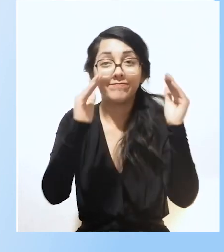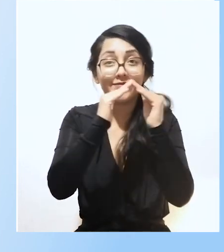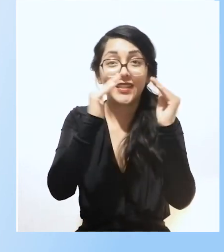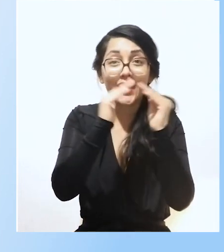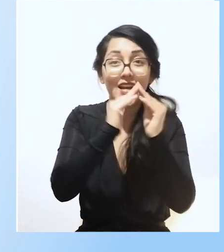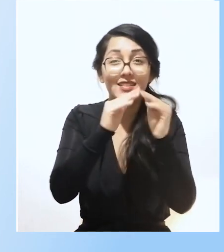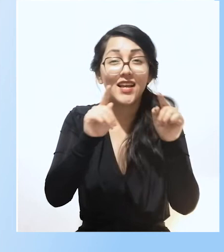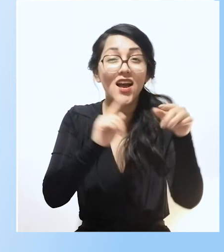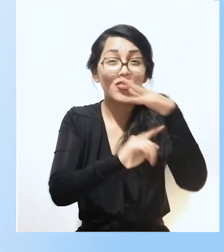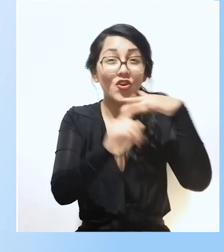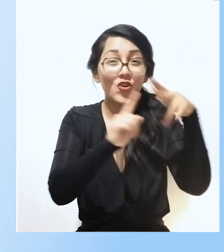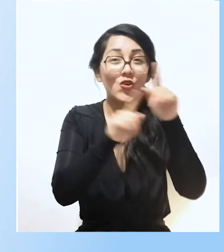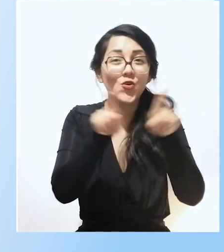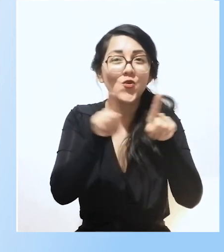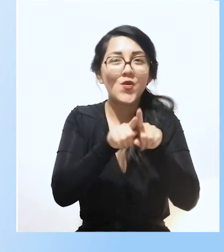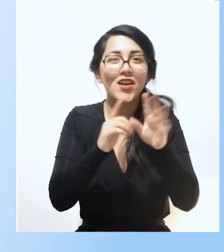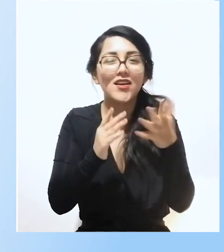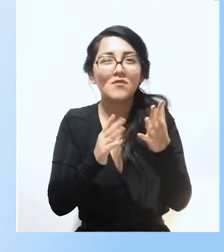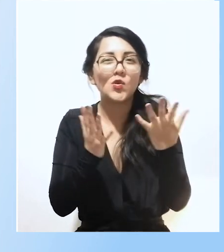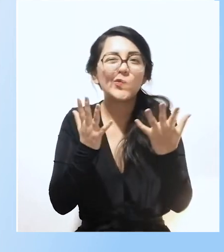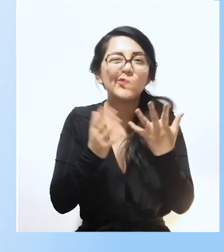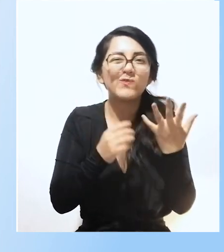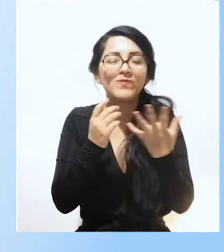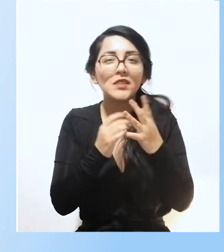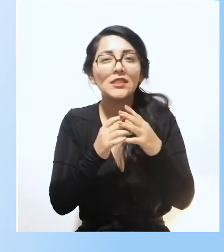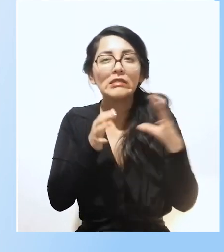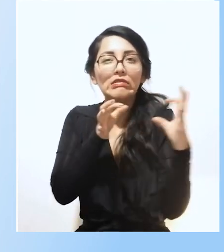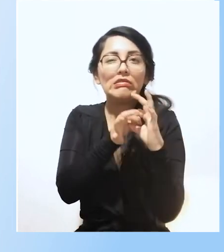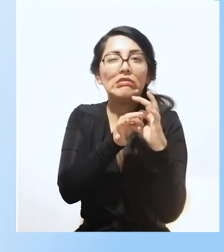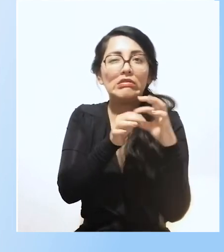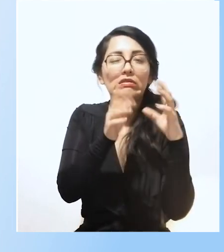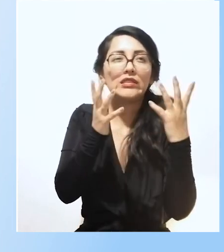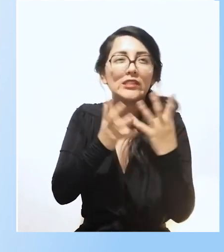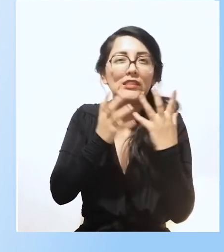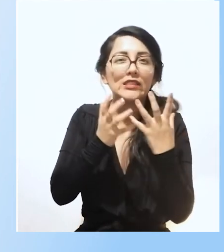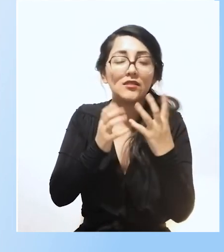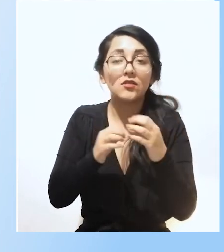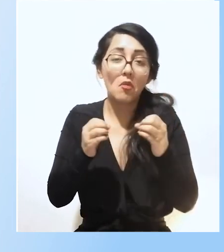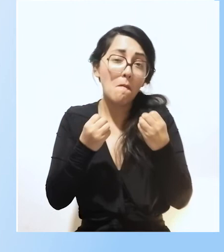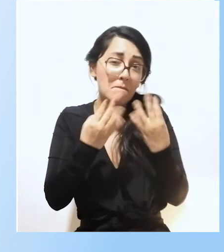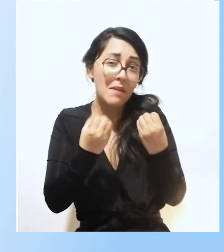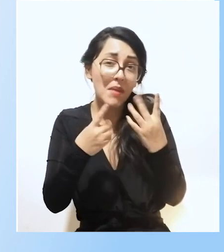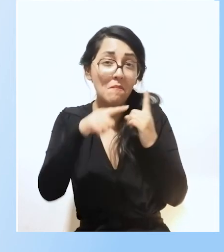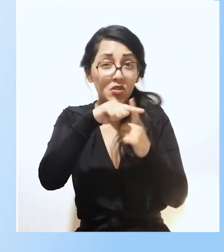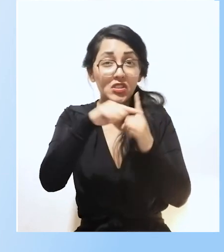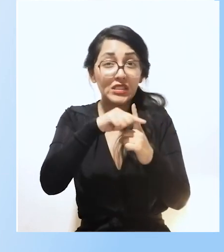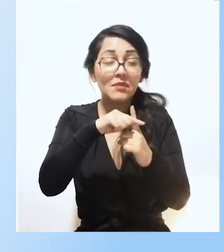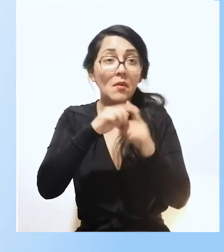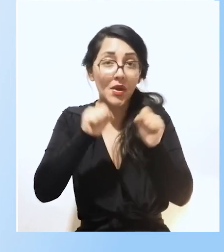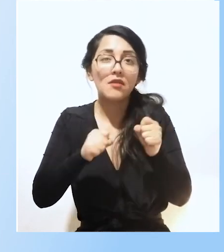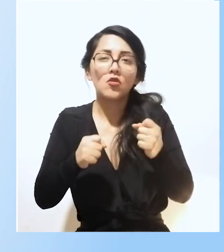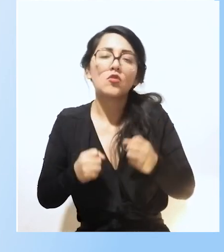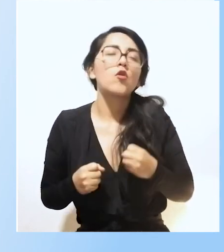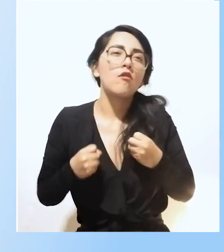mucha dependencia. Y la dependencia puede ser buena si nos sirve para dar lo mejor de nosotros mismos, pero la dependencia con el alumno puede